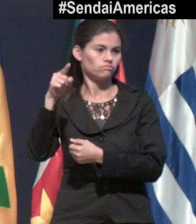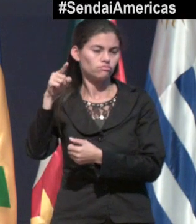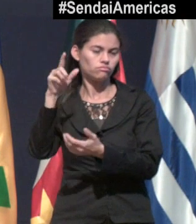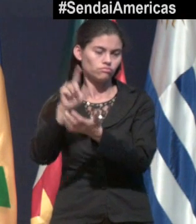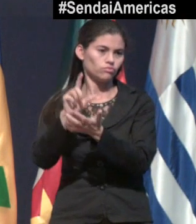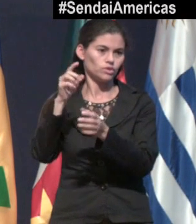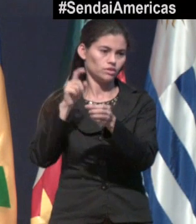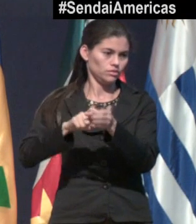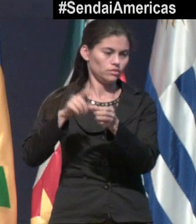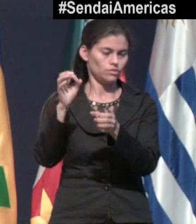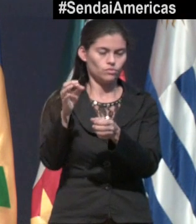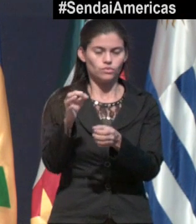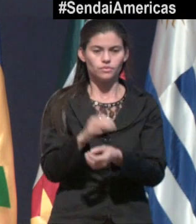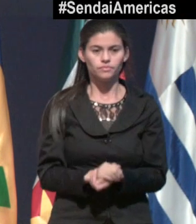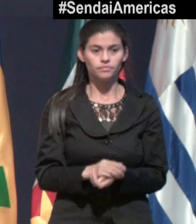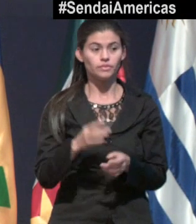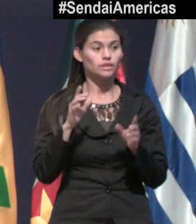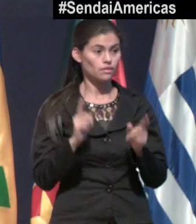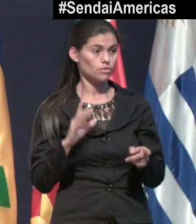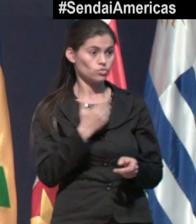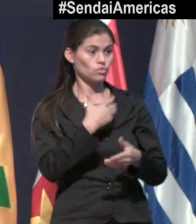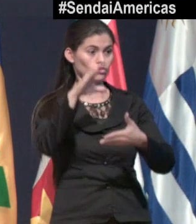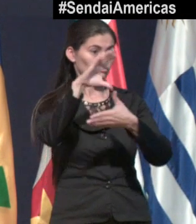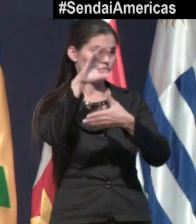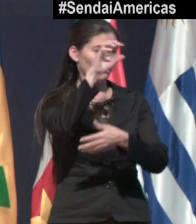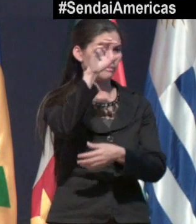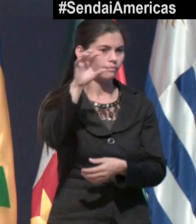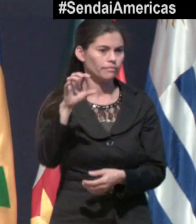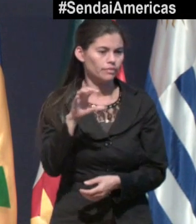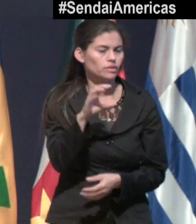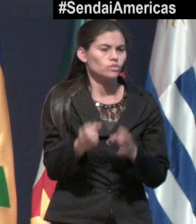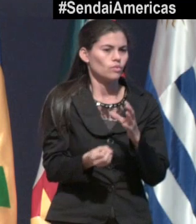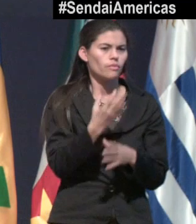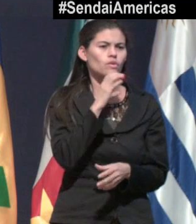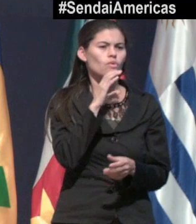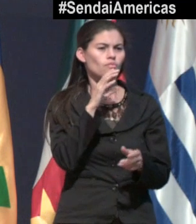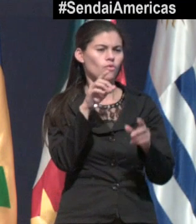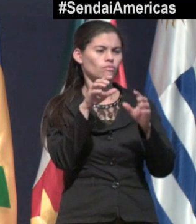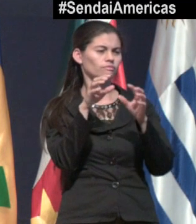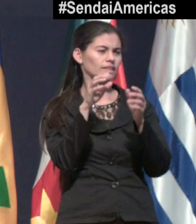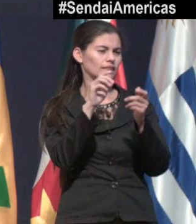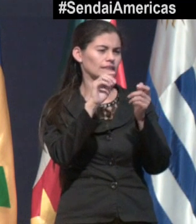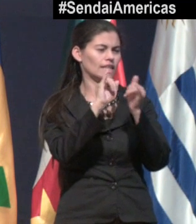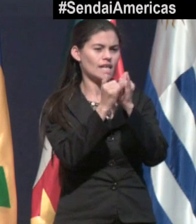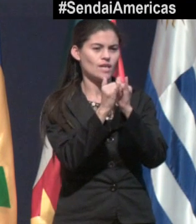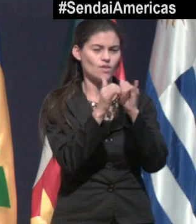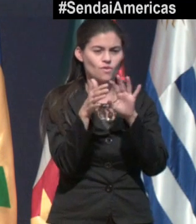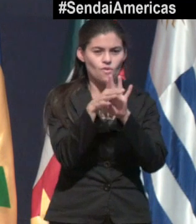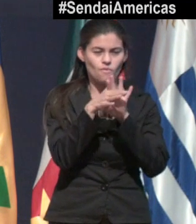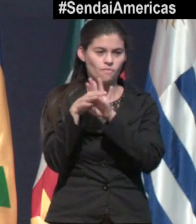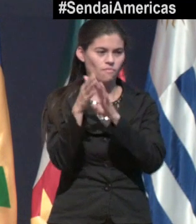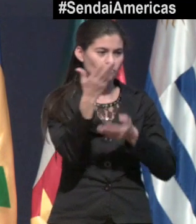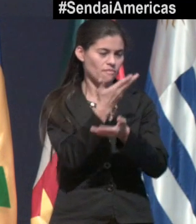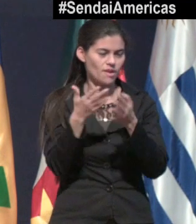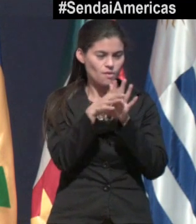seguros. Entonces, como países, en la medida que podremos empezar a hablar un lenguaje compartido con esa